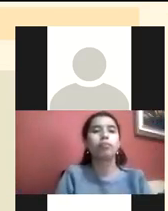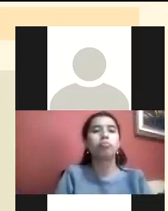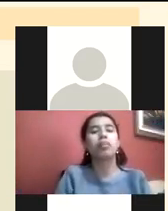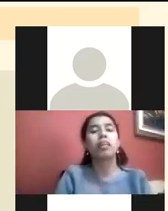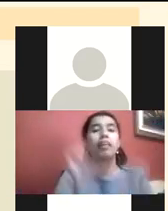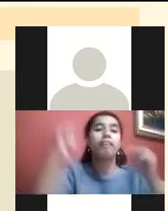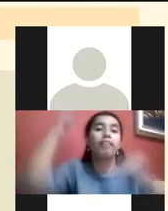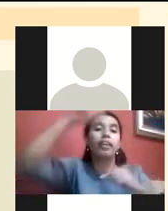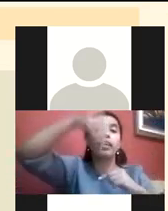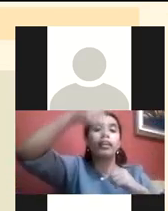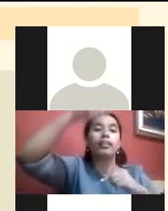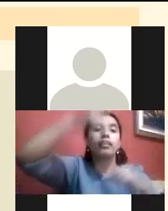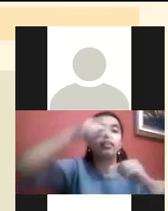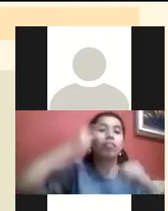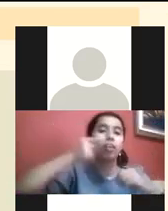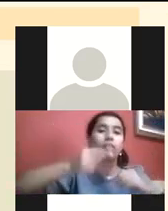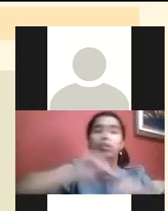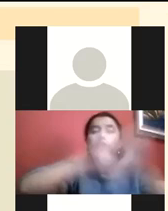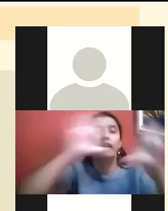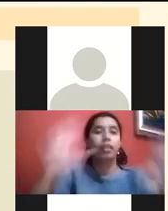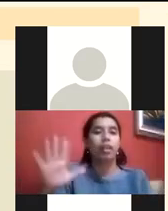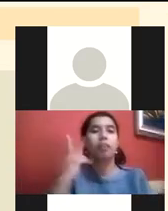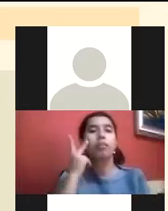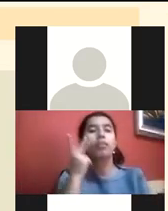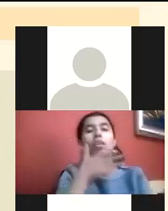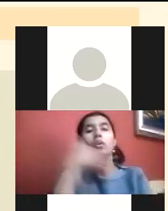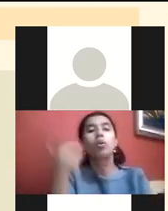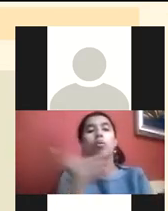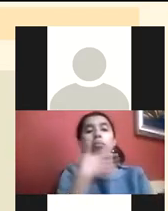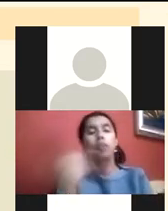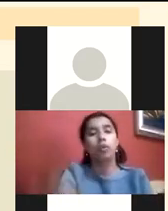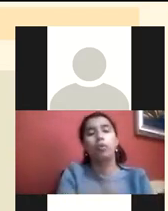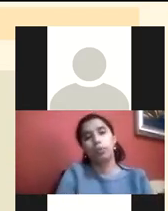abajo. Y aquí está. Es para poder verlo mejor.